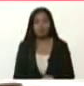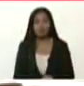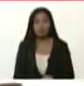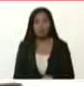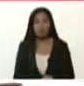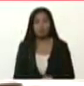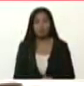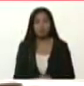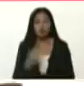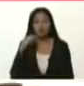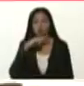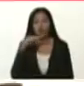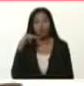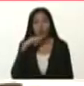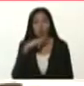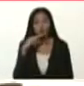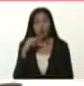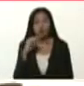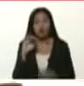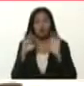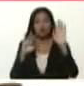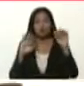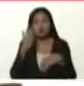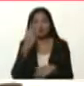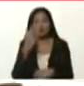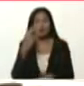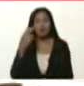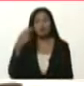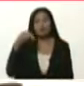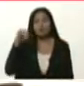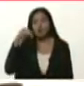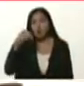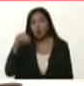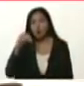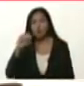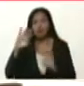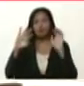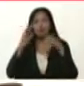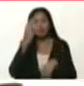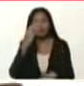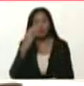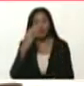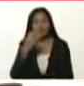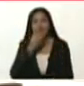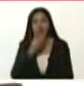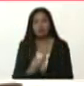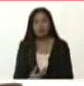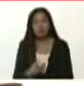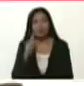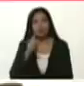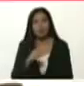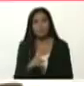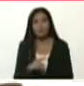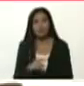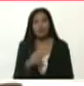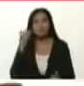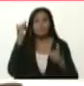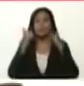octubre, 15 de noviembre, 15 de diciembre,